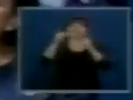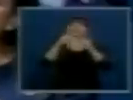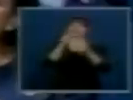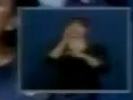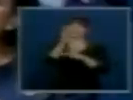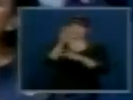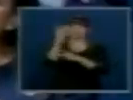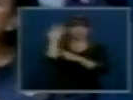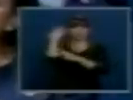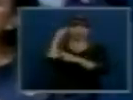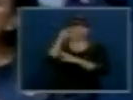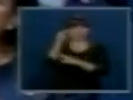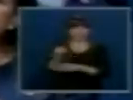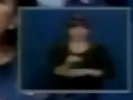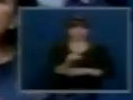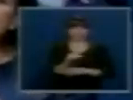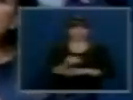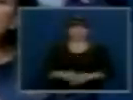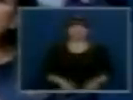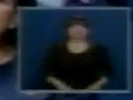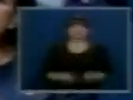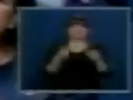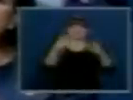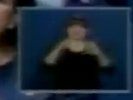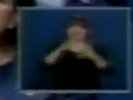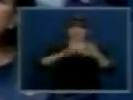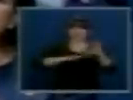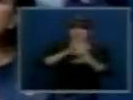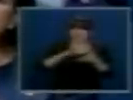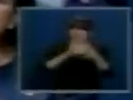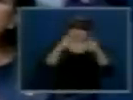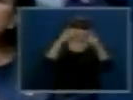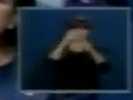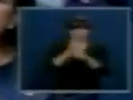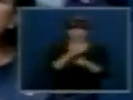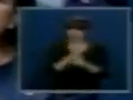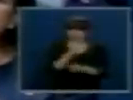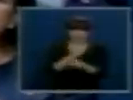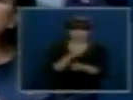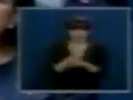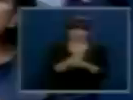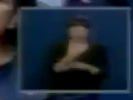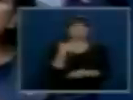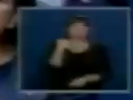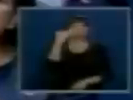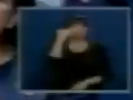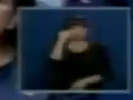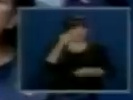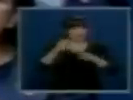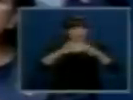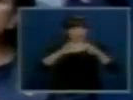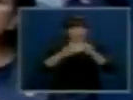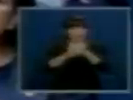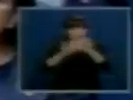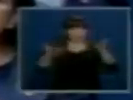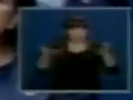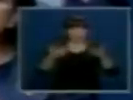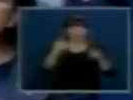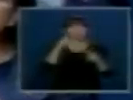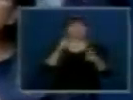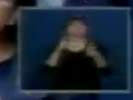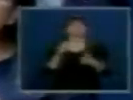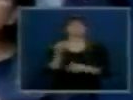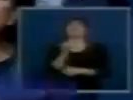45. En medio de tantas irregularidades e ineficiencias, sé que en la administración pública afortunadamente